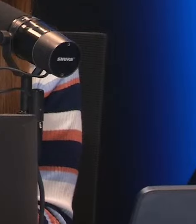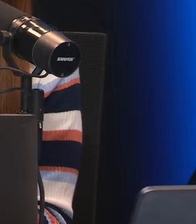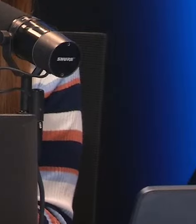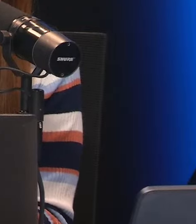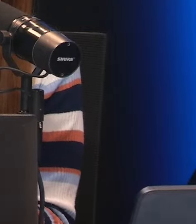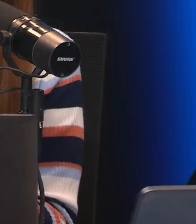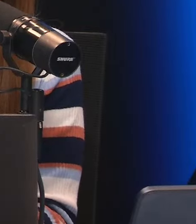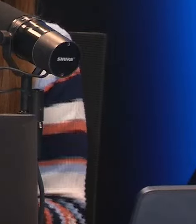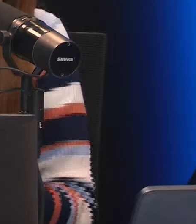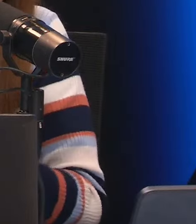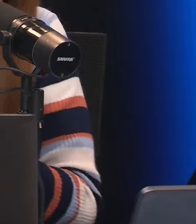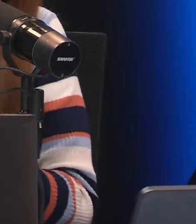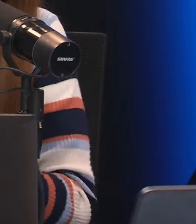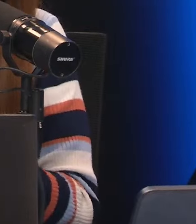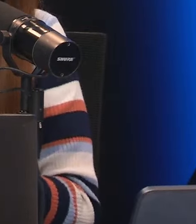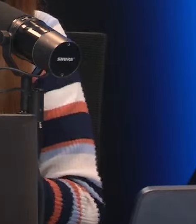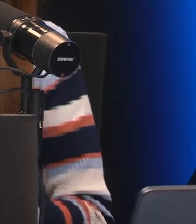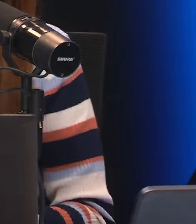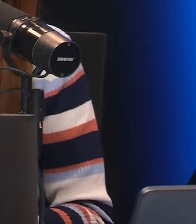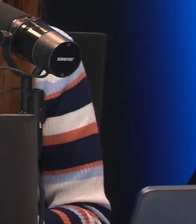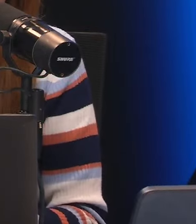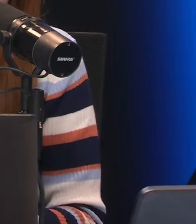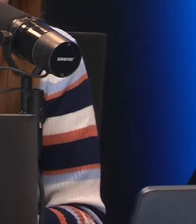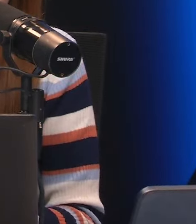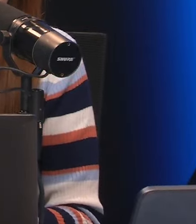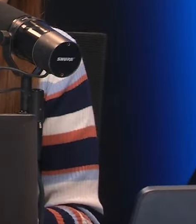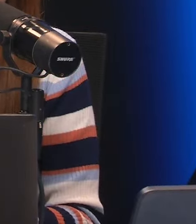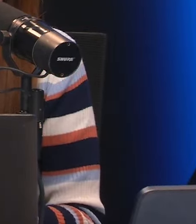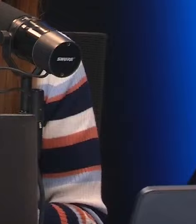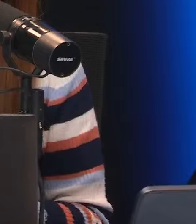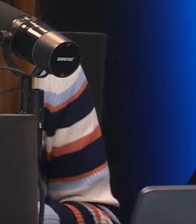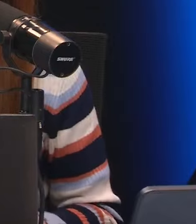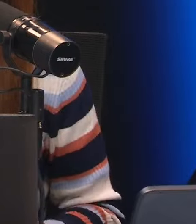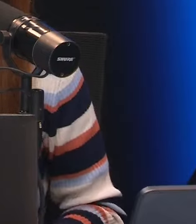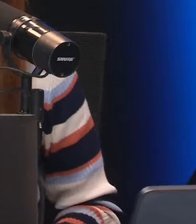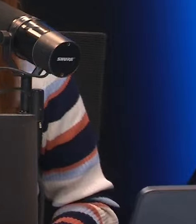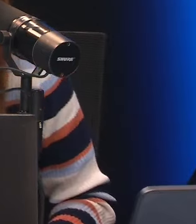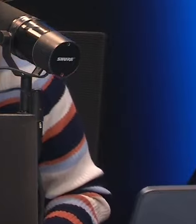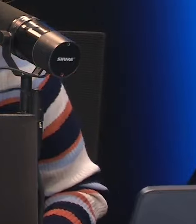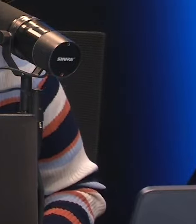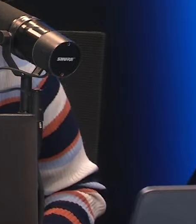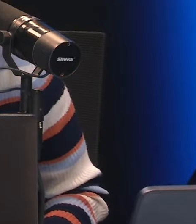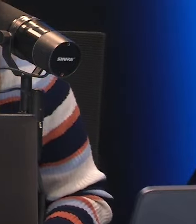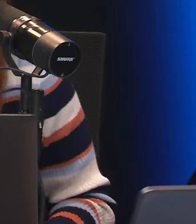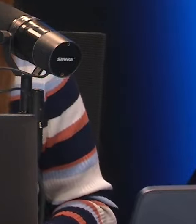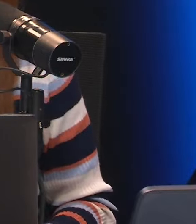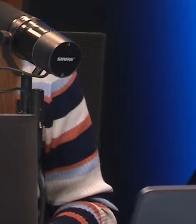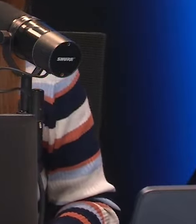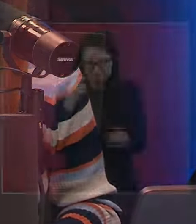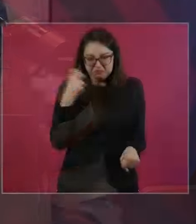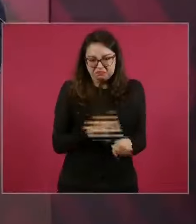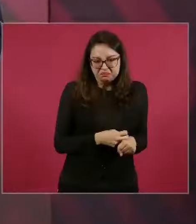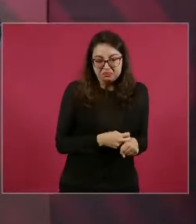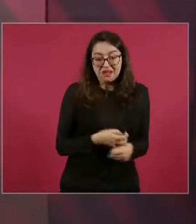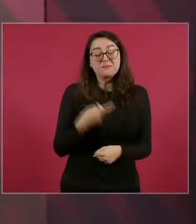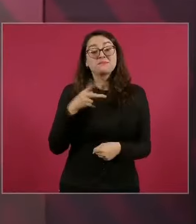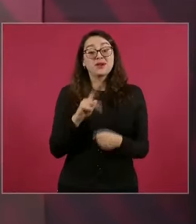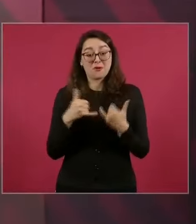general Cienfuegos? ¿Cómo lo lees tú que justo ahora esté apareciendo esta información, Jorge? Bueno, es yo creo que trabajo